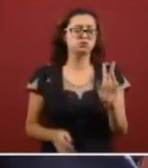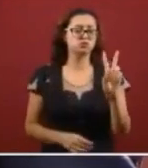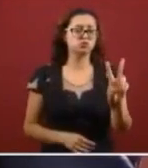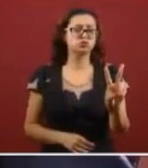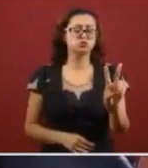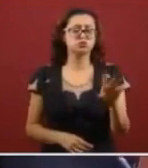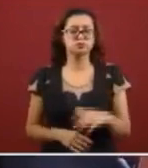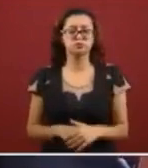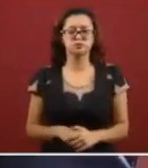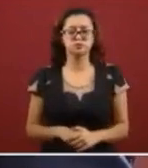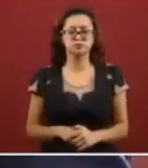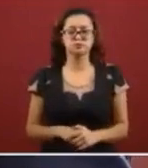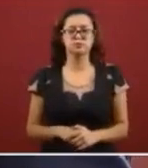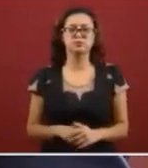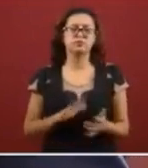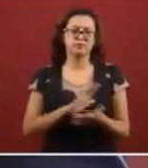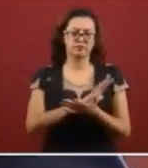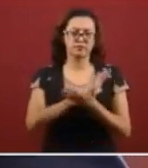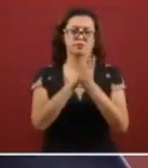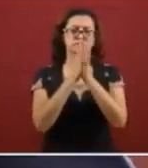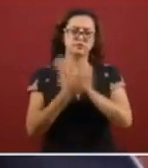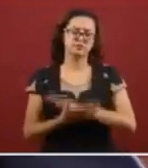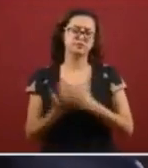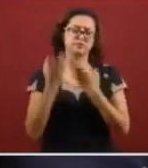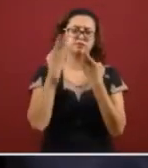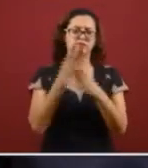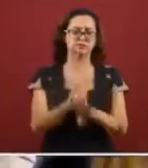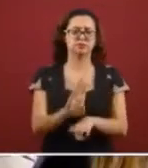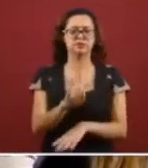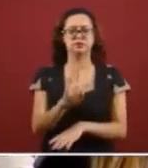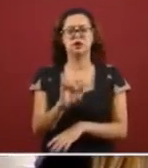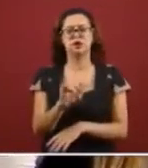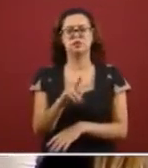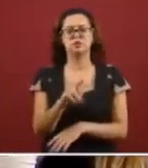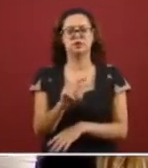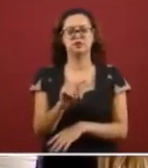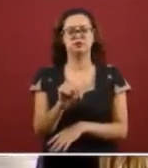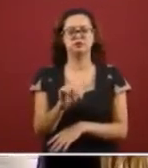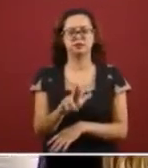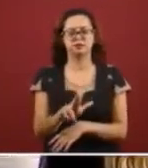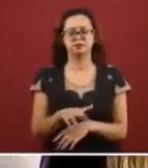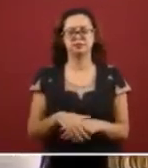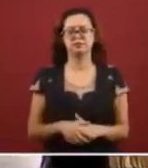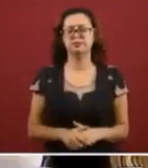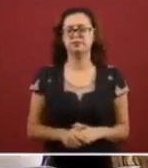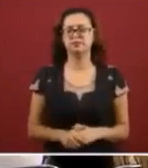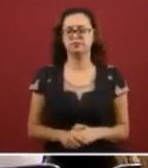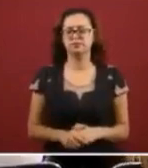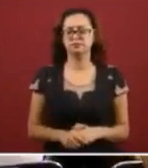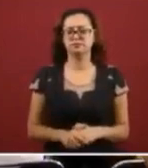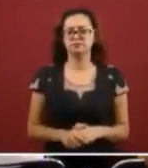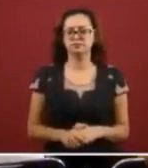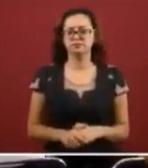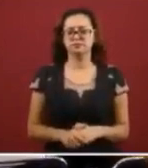And Banse will convert itself in the bank of the magistrate.